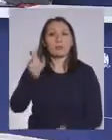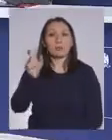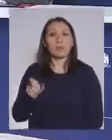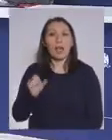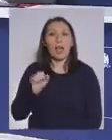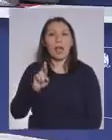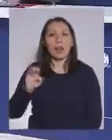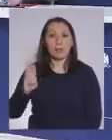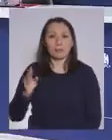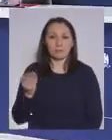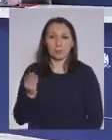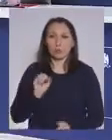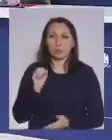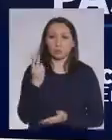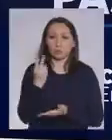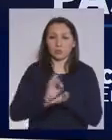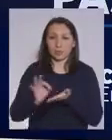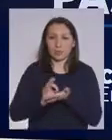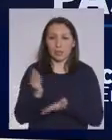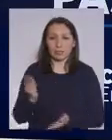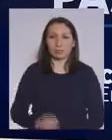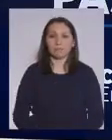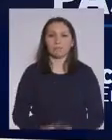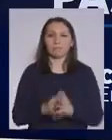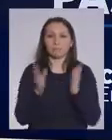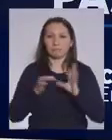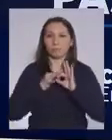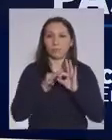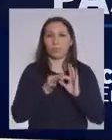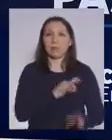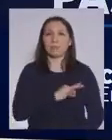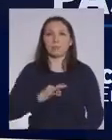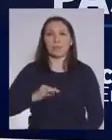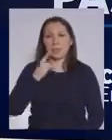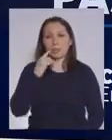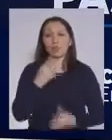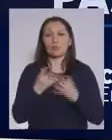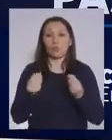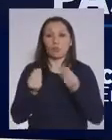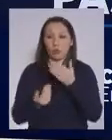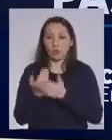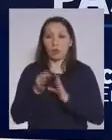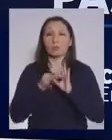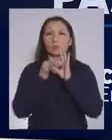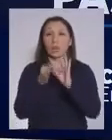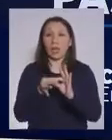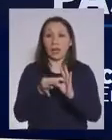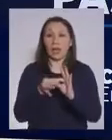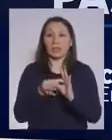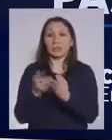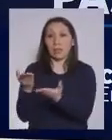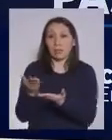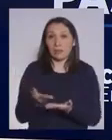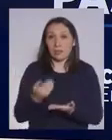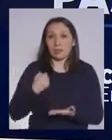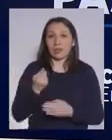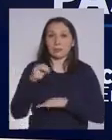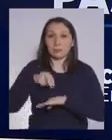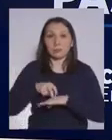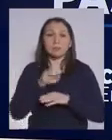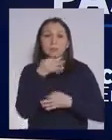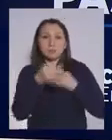su secretario tiene la palabra muchas gracias ministro muy buenos días muchas gracias por la invitación efectivamente